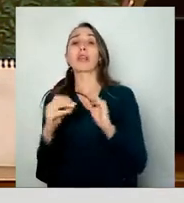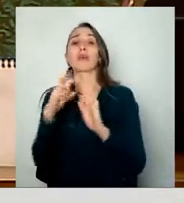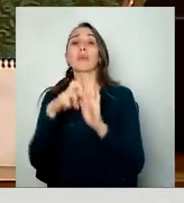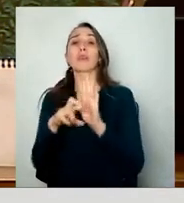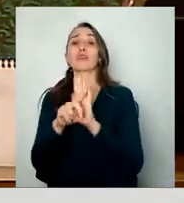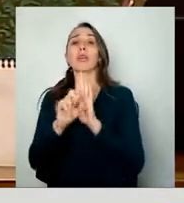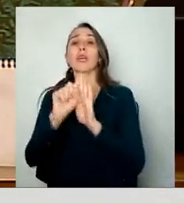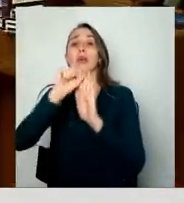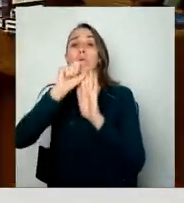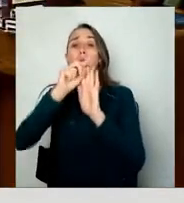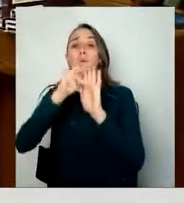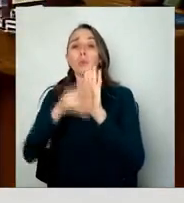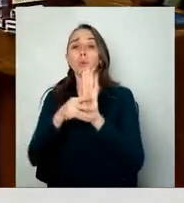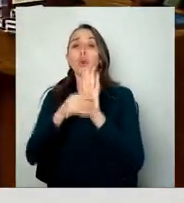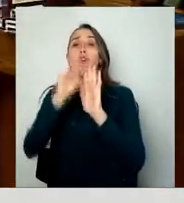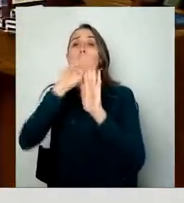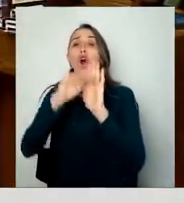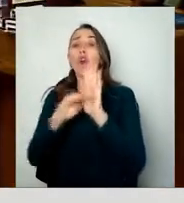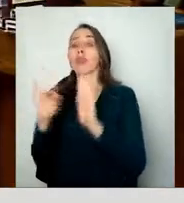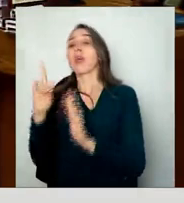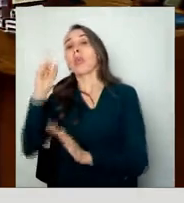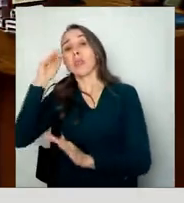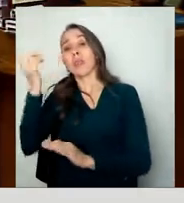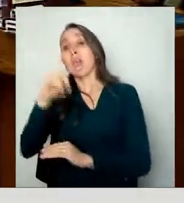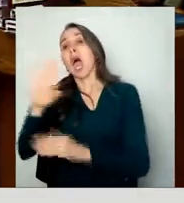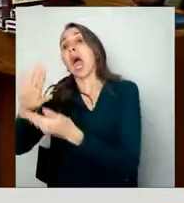Ah perdón sí ha sido un error nuestro